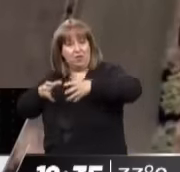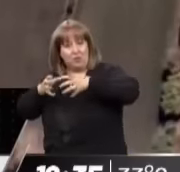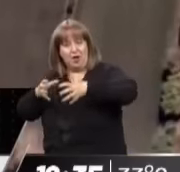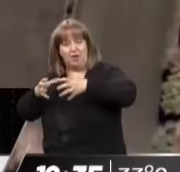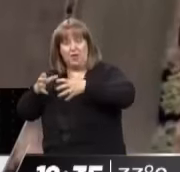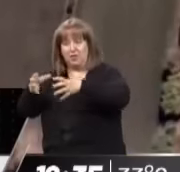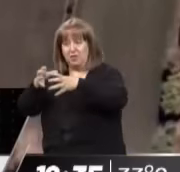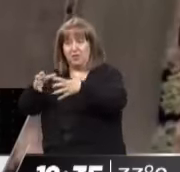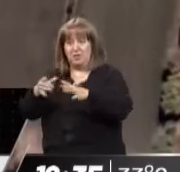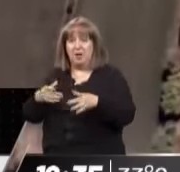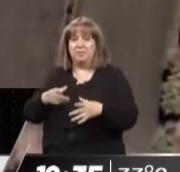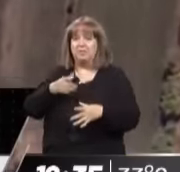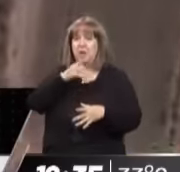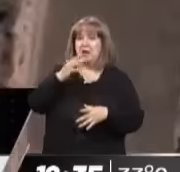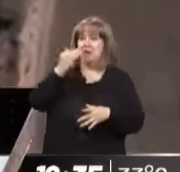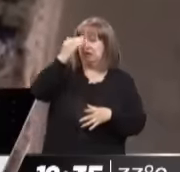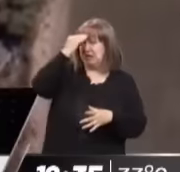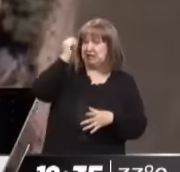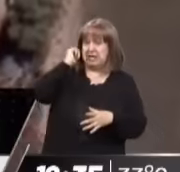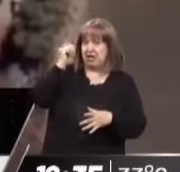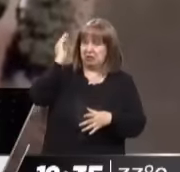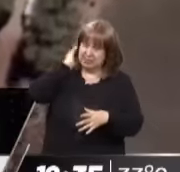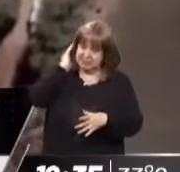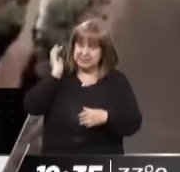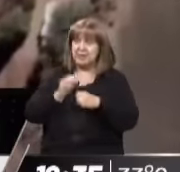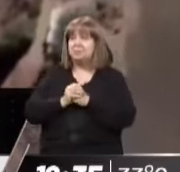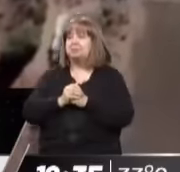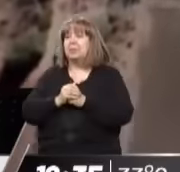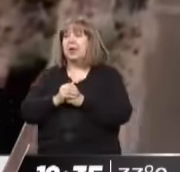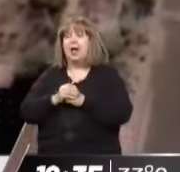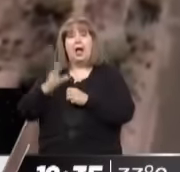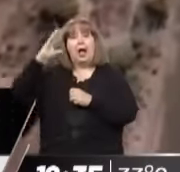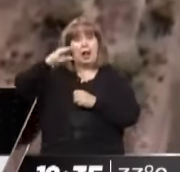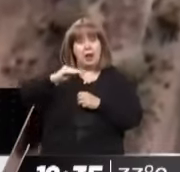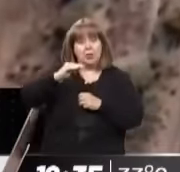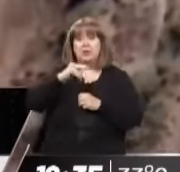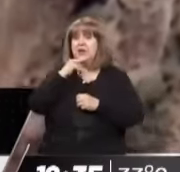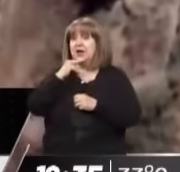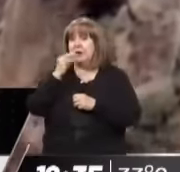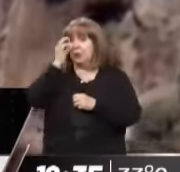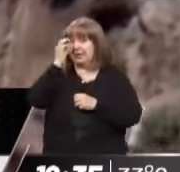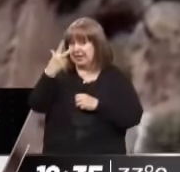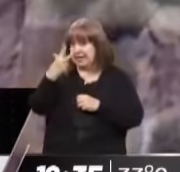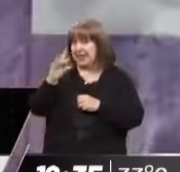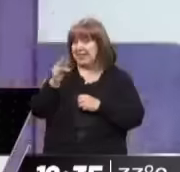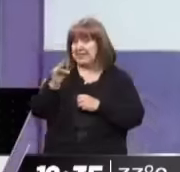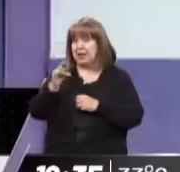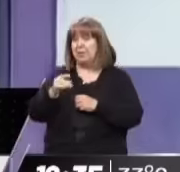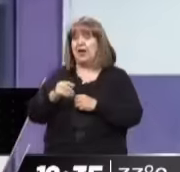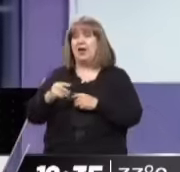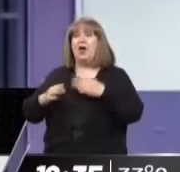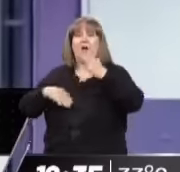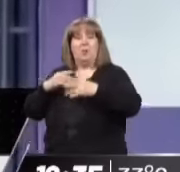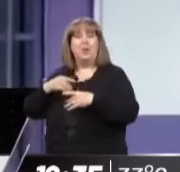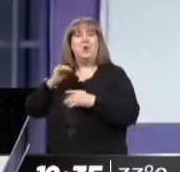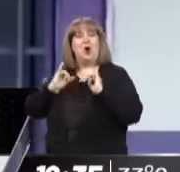vos describías, de 15, 16 años. La noche del 23 de diciembre, viernes a la noche, el chico los volvió a llamar,